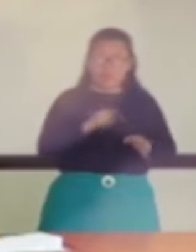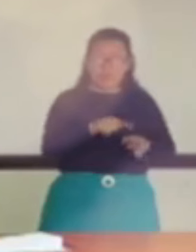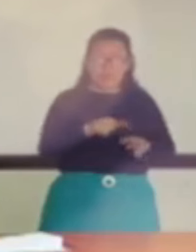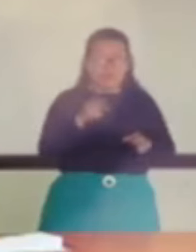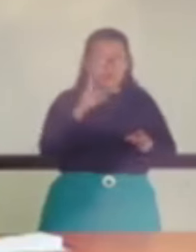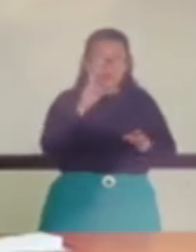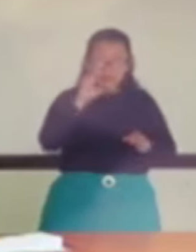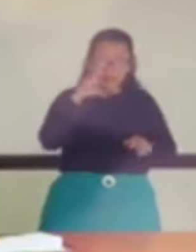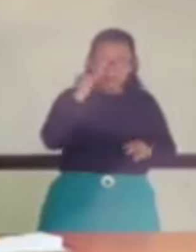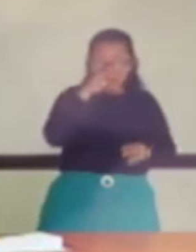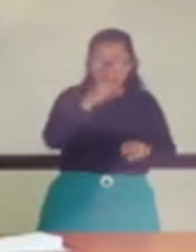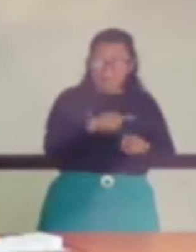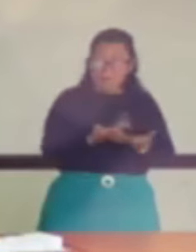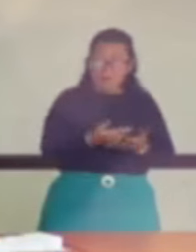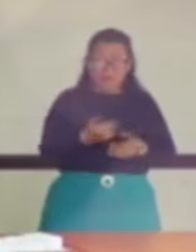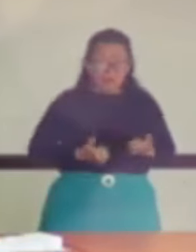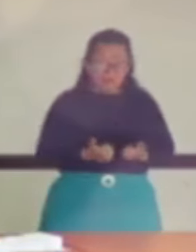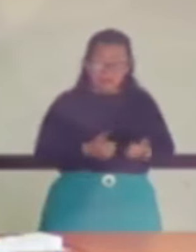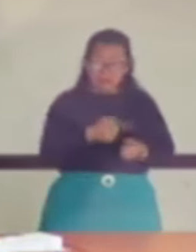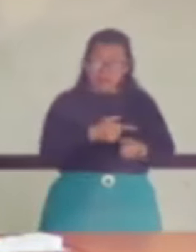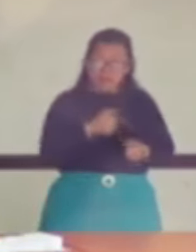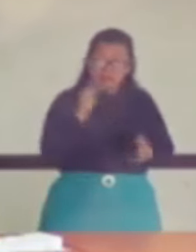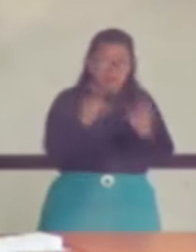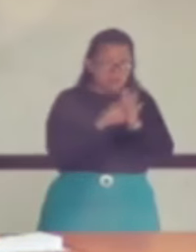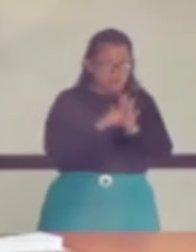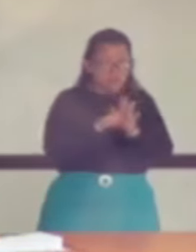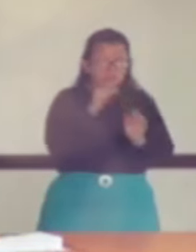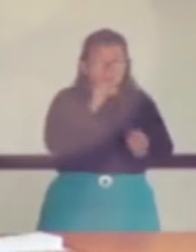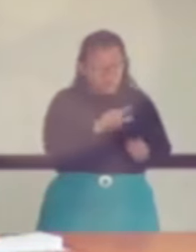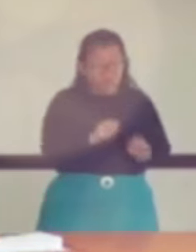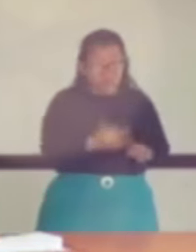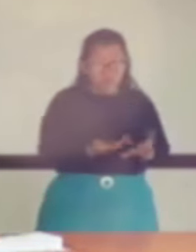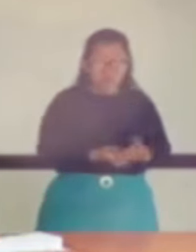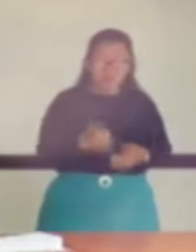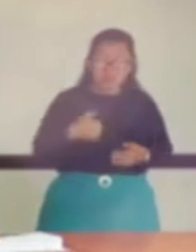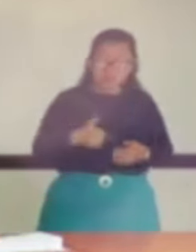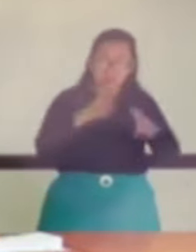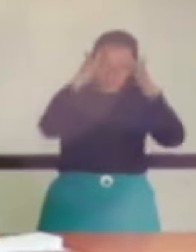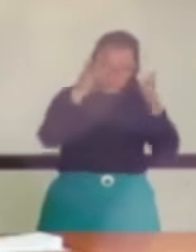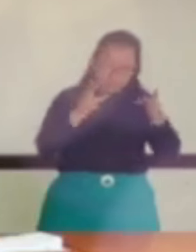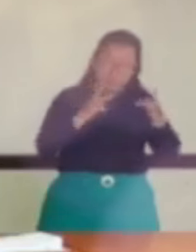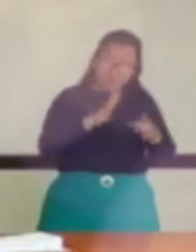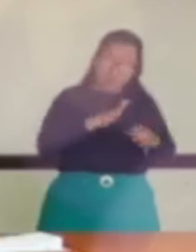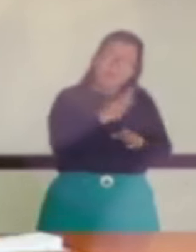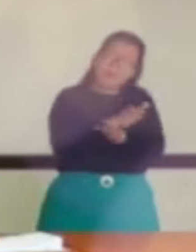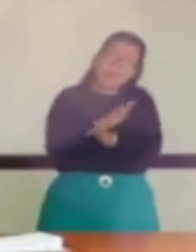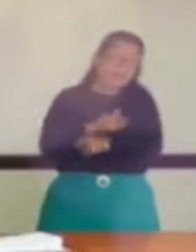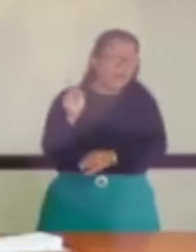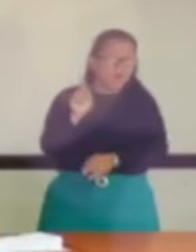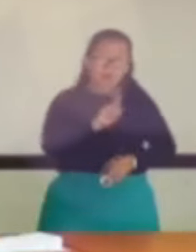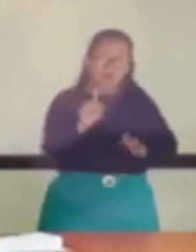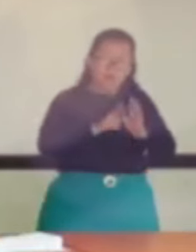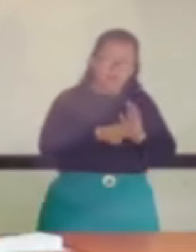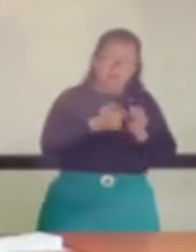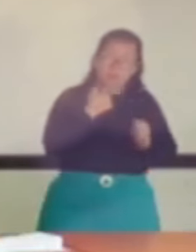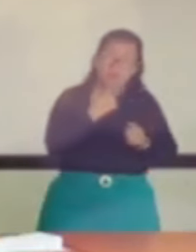que son perseguidas tanto administrativamente como penalmente. Entonces, el paso y la decisión que se tomó en ese sentido para prevenir que esto no se repita es